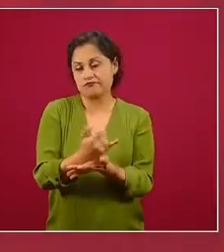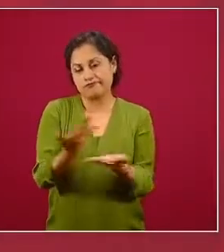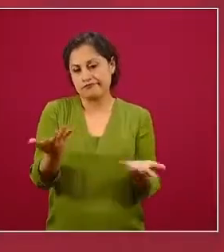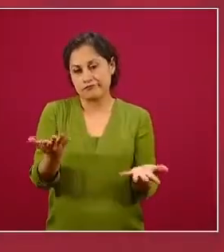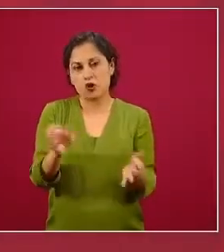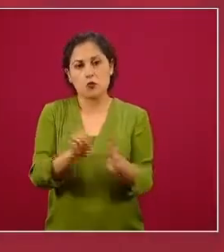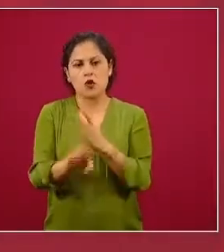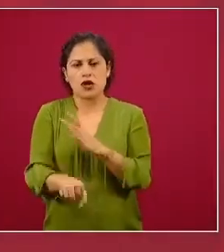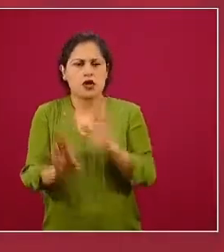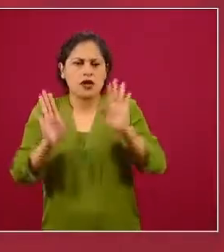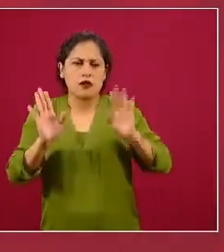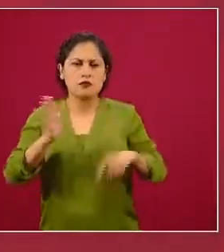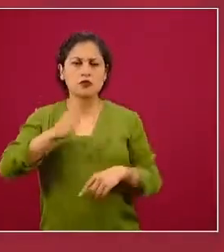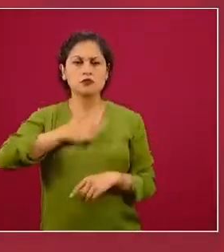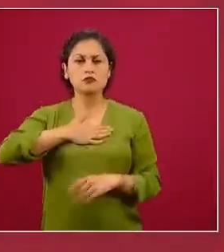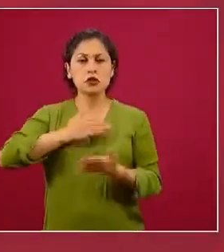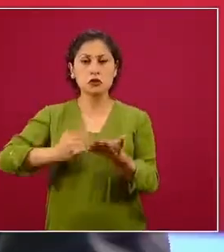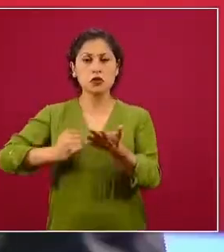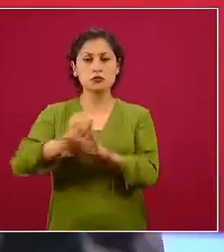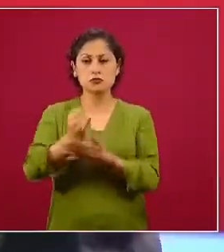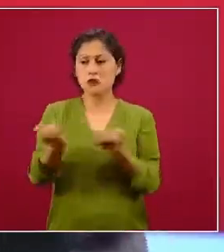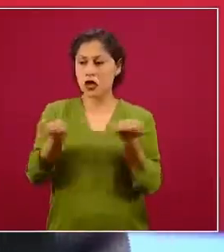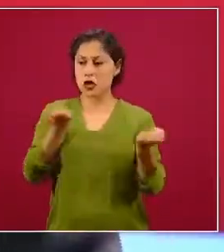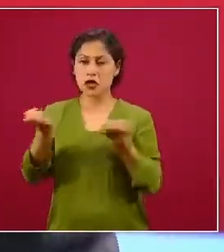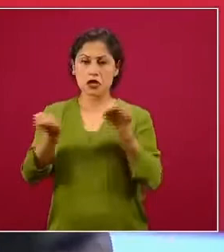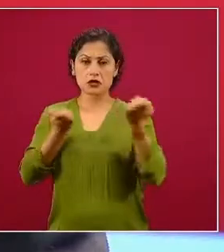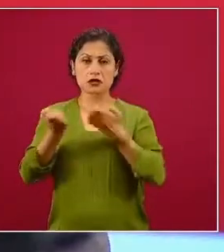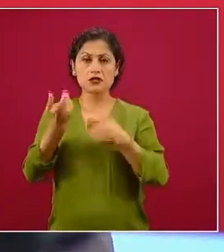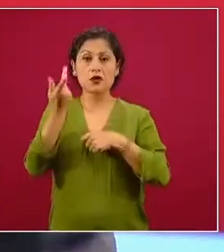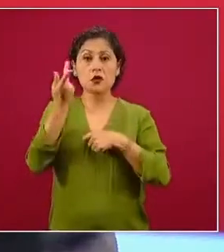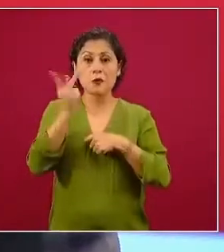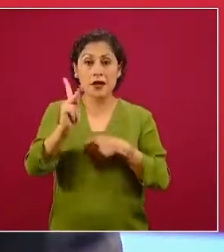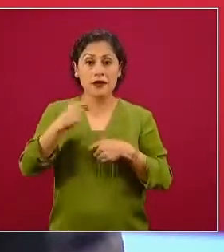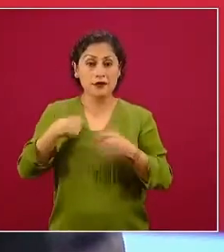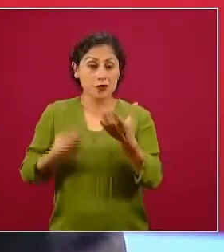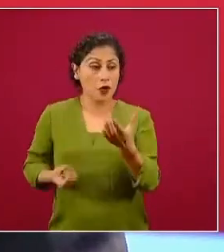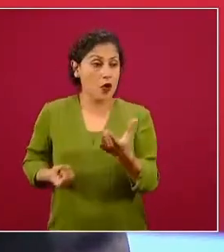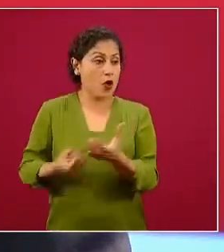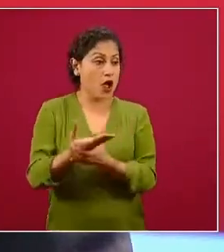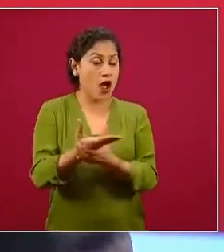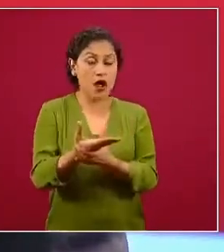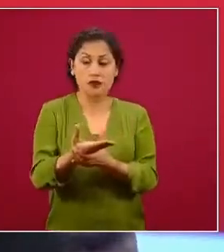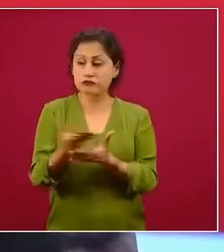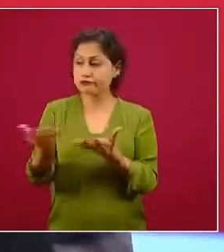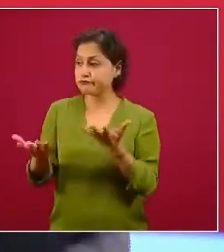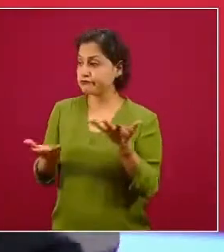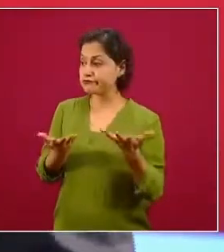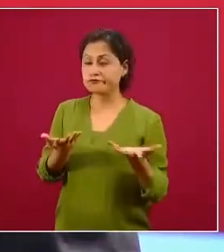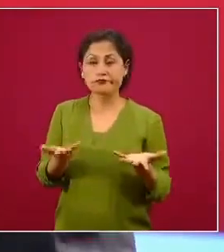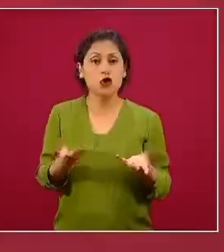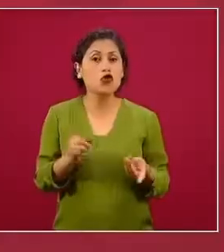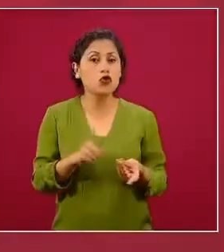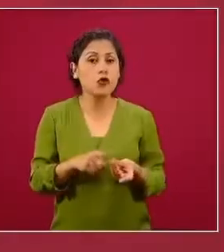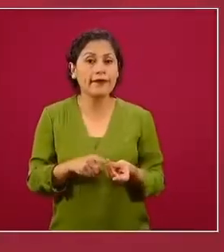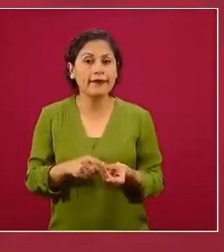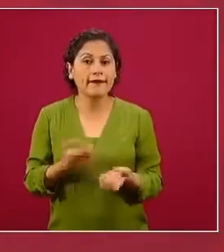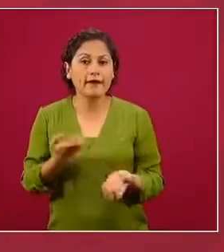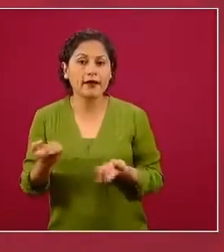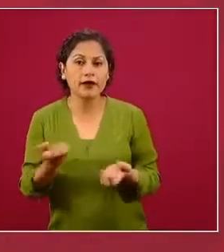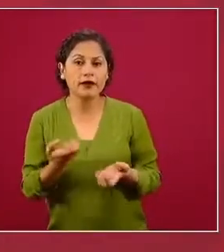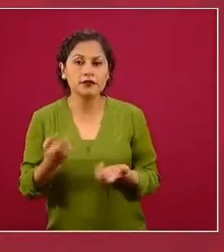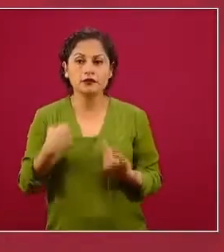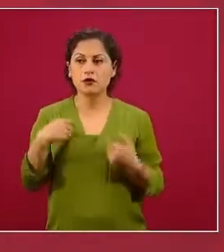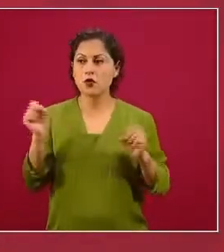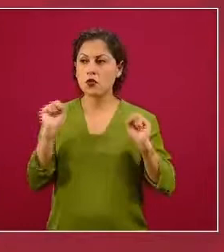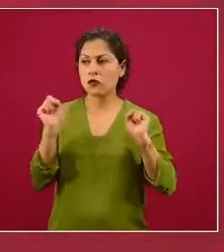hacer actividad física, pero si salgo a la calle y no hay un espacio seguro donde transitar, corriendo o en